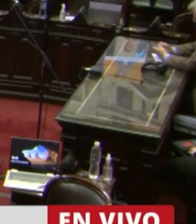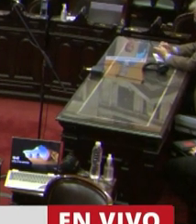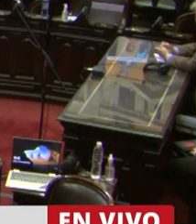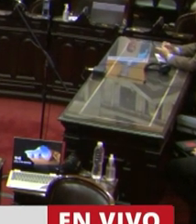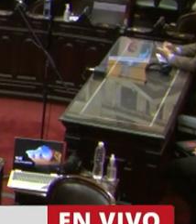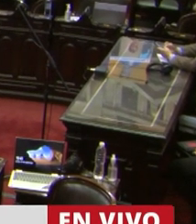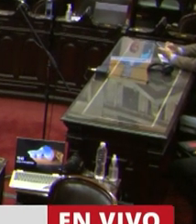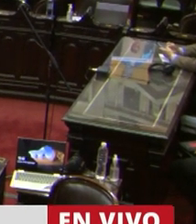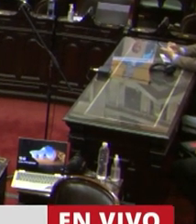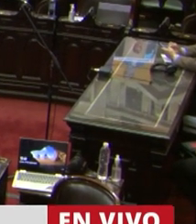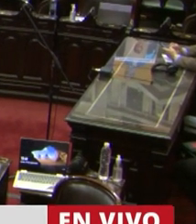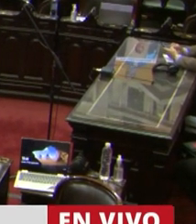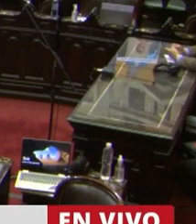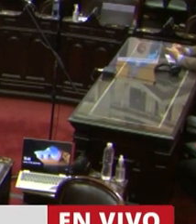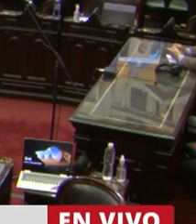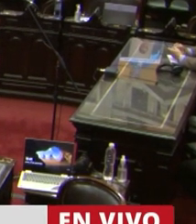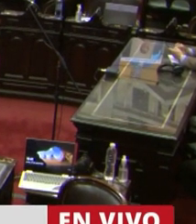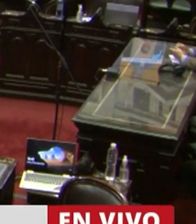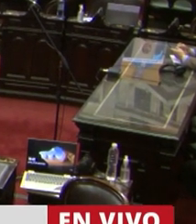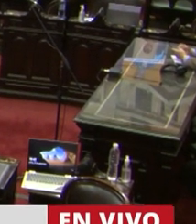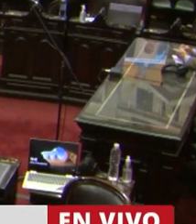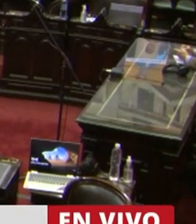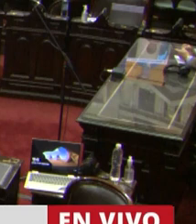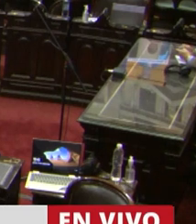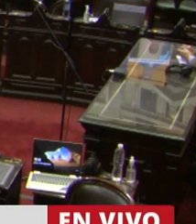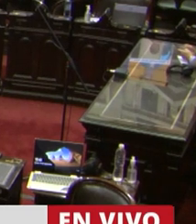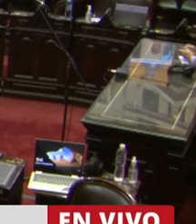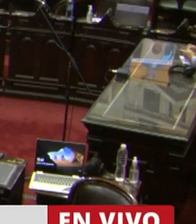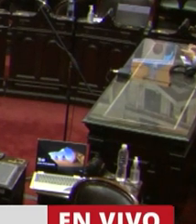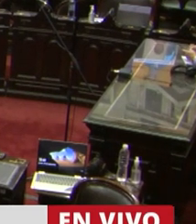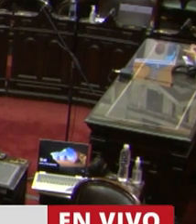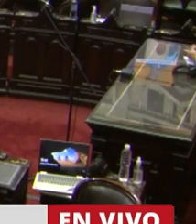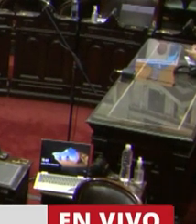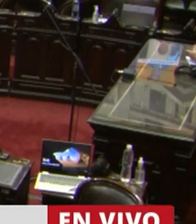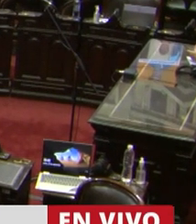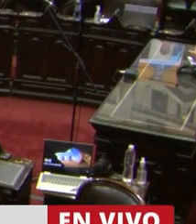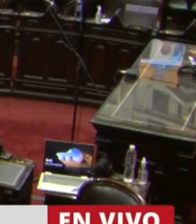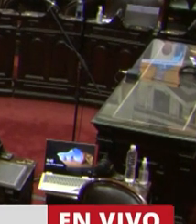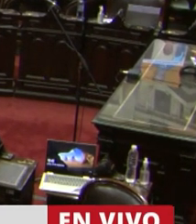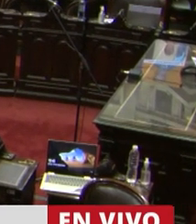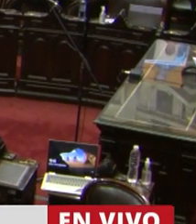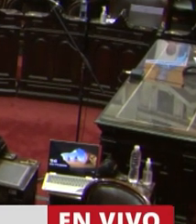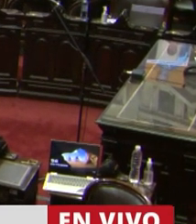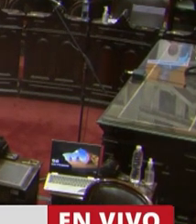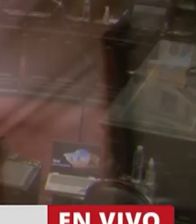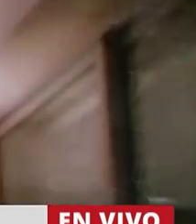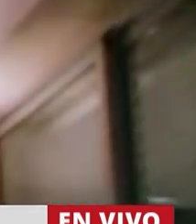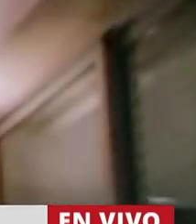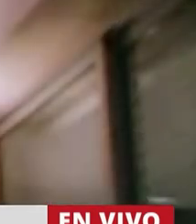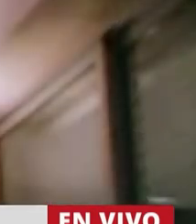Estévez Buenas noches presidente Muchas gracias se escucha bien Sí perfecto